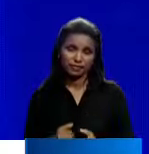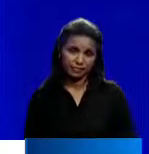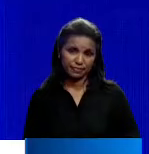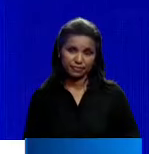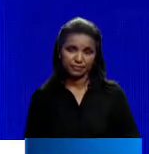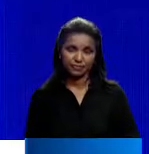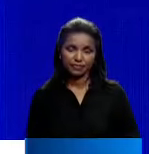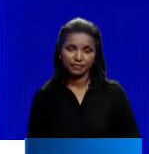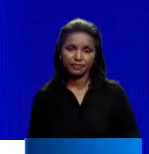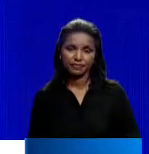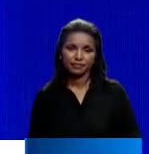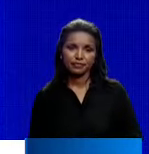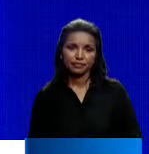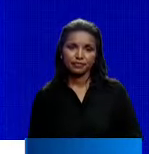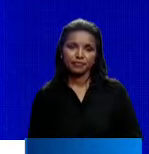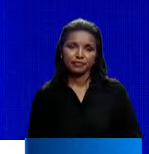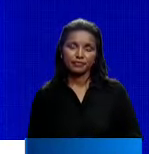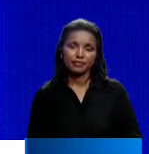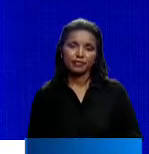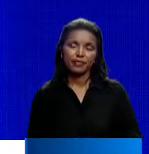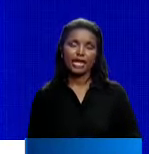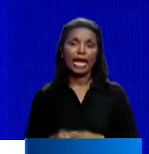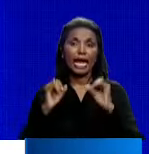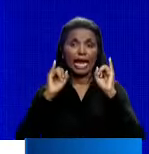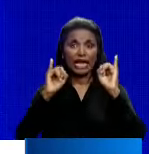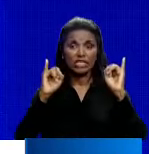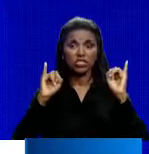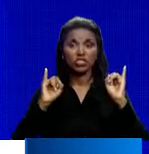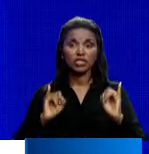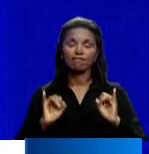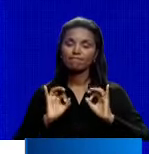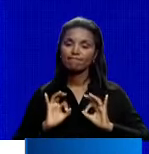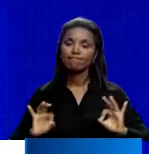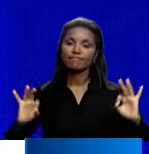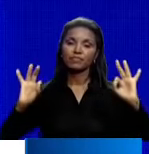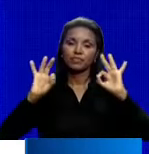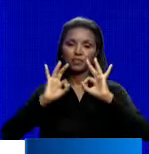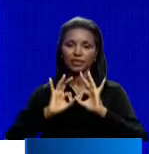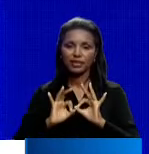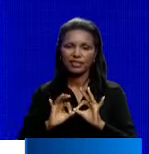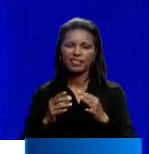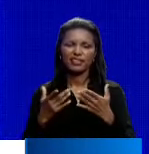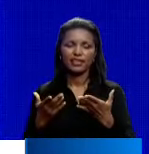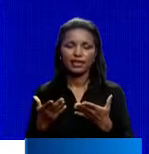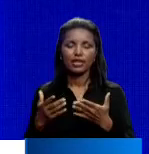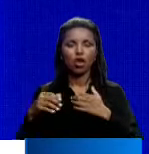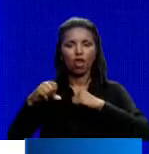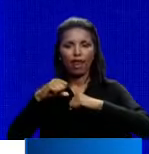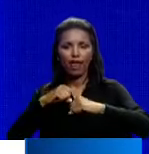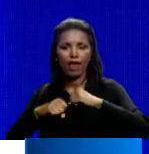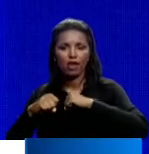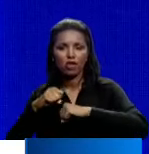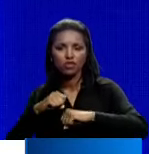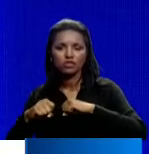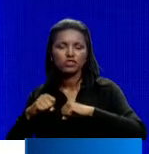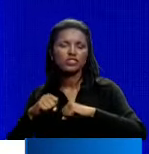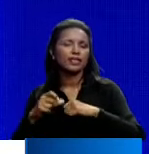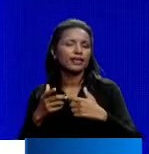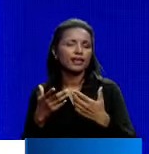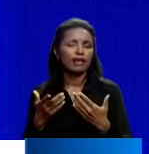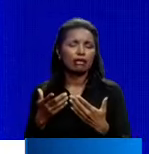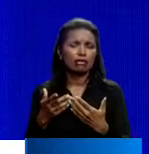Muchas gracias, Eduardo. Mira, para conservar la institucionalidad, tal vez lo más importante es tener una lucha directa